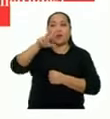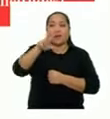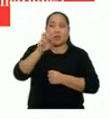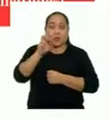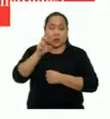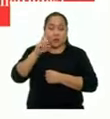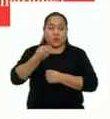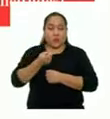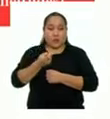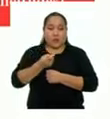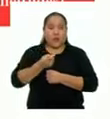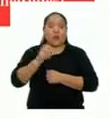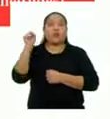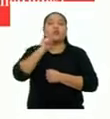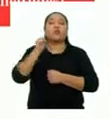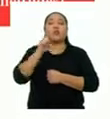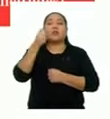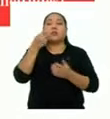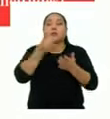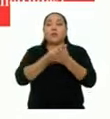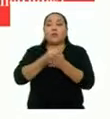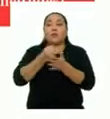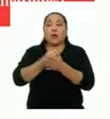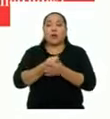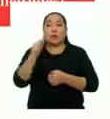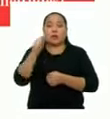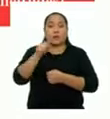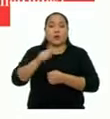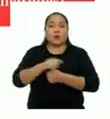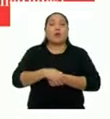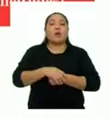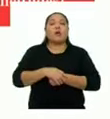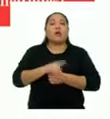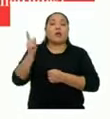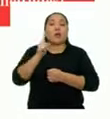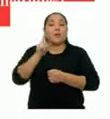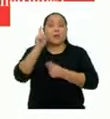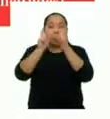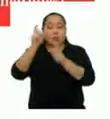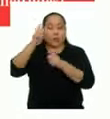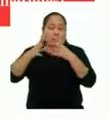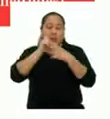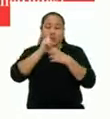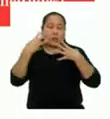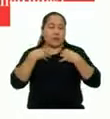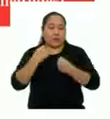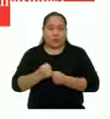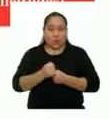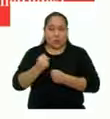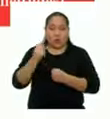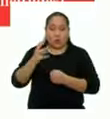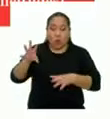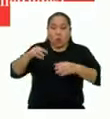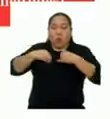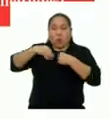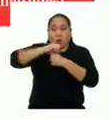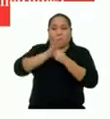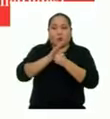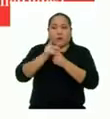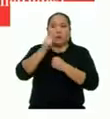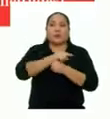63.300.000 soles en subsidios por incapacidad temporal para pacientes COVID correspondientes a más de 82.000 solicitudes.